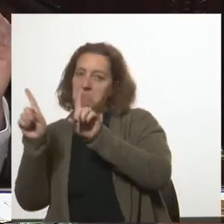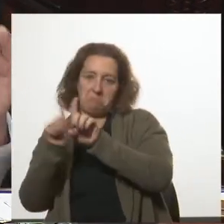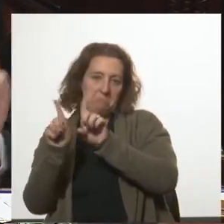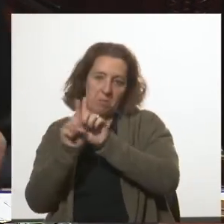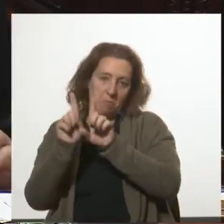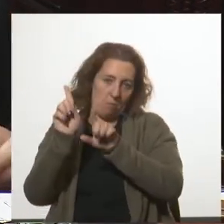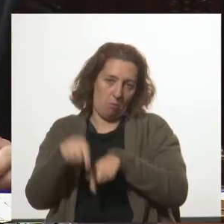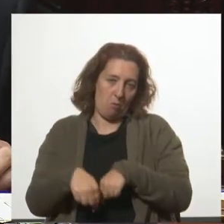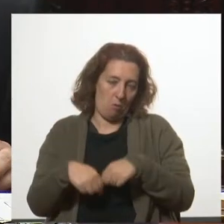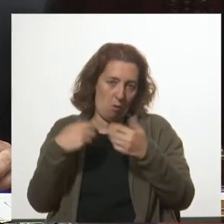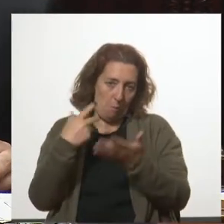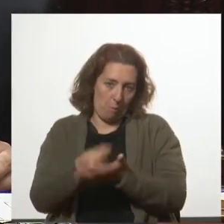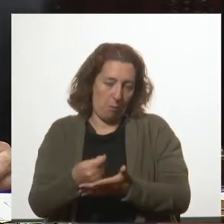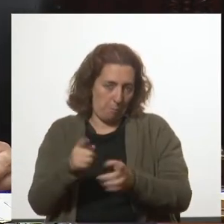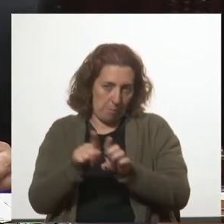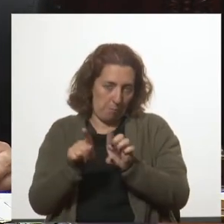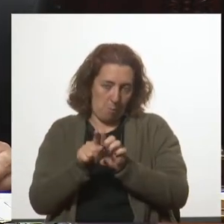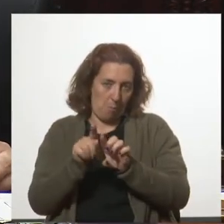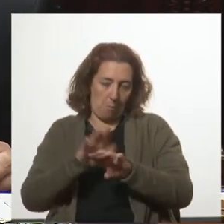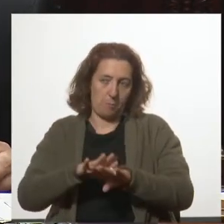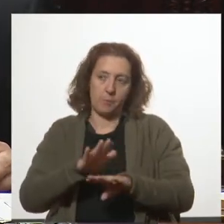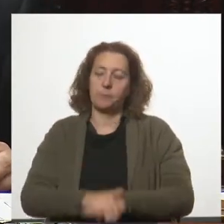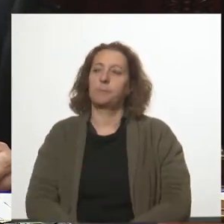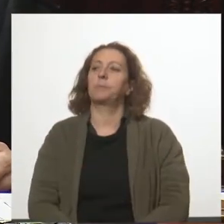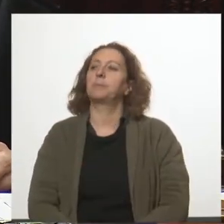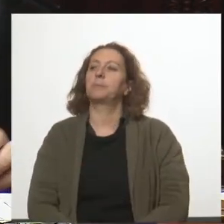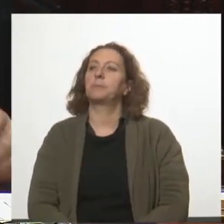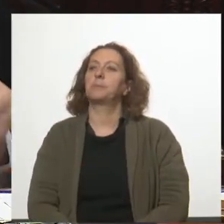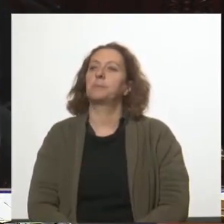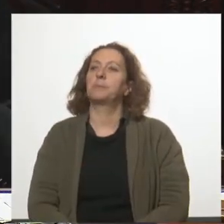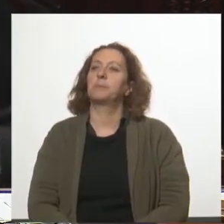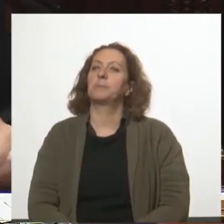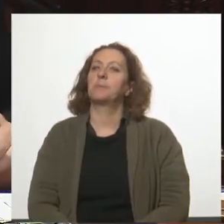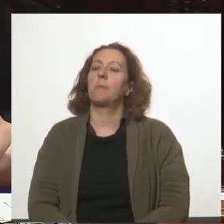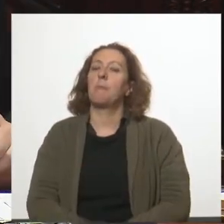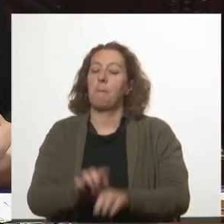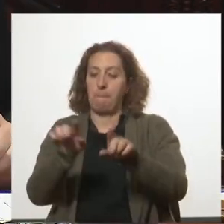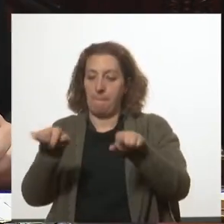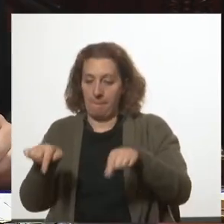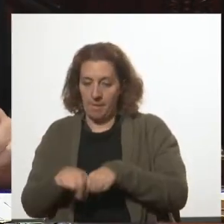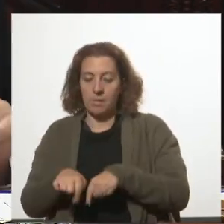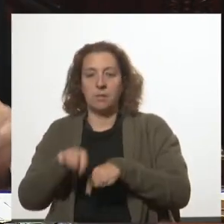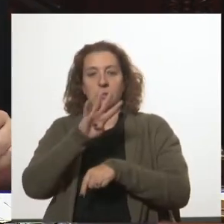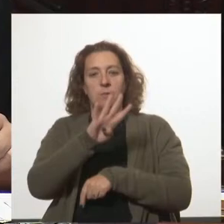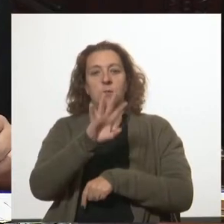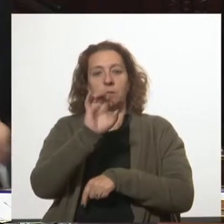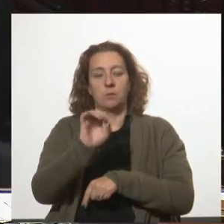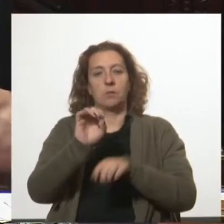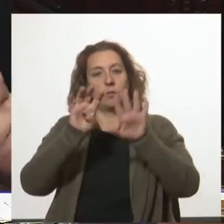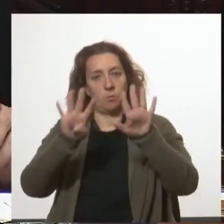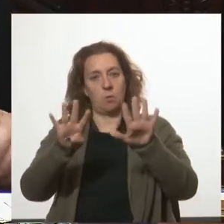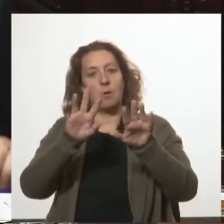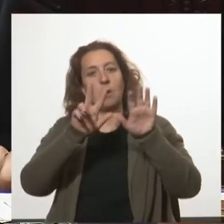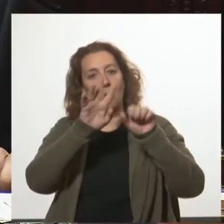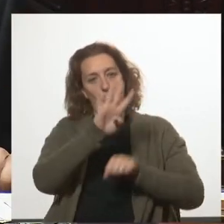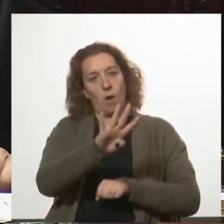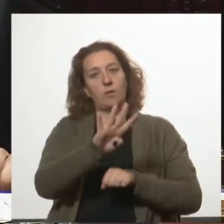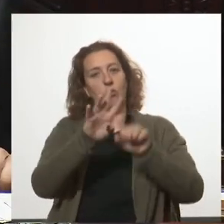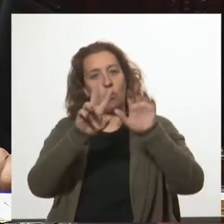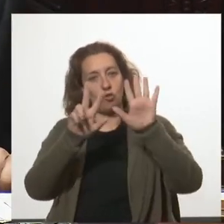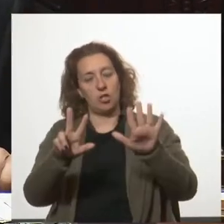veamos esto el padrón 400 94 82